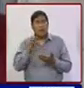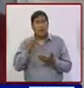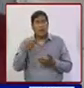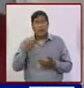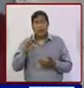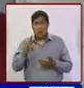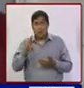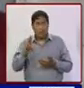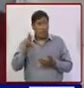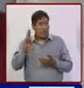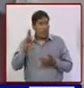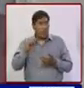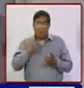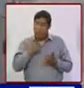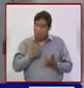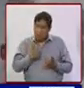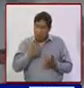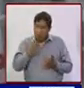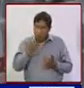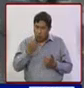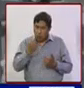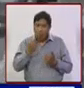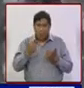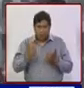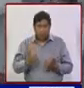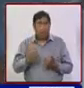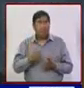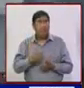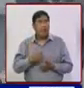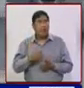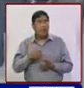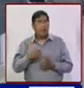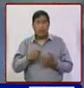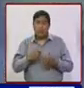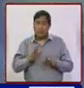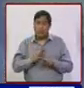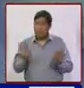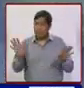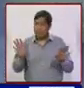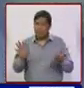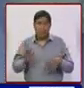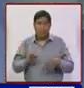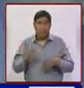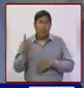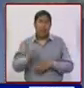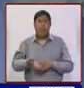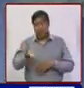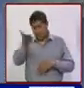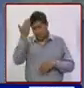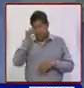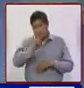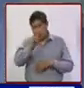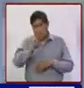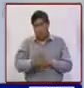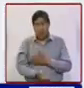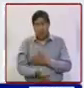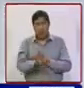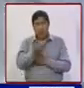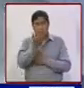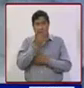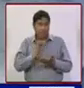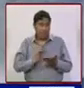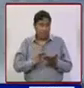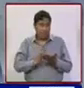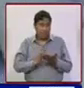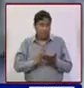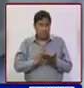gramos. Tenía buena succión. Entonces suspendimos ese día, el viernes, en la mañana, los antibióticos,